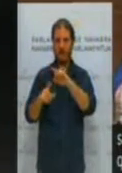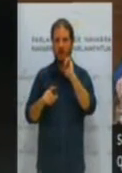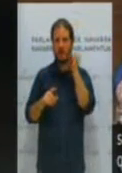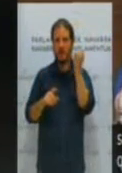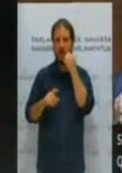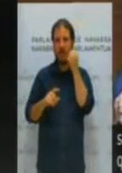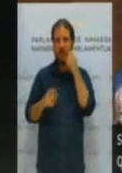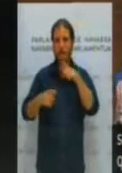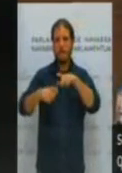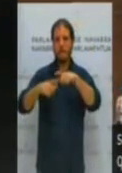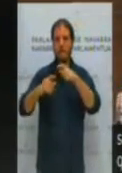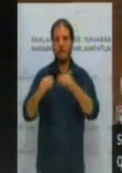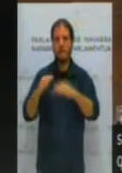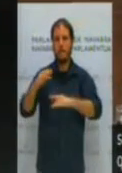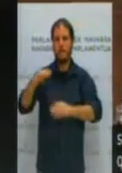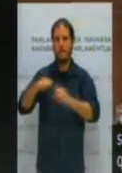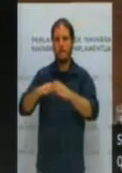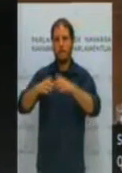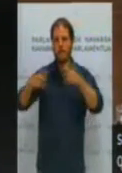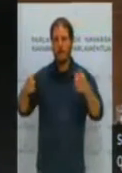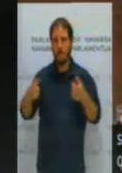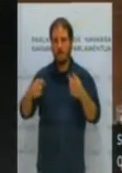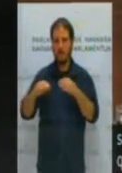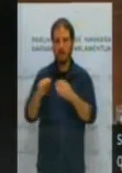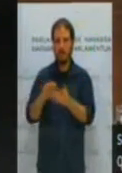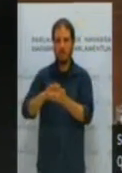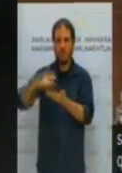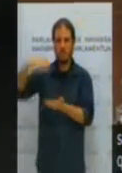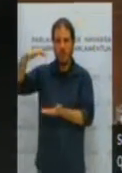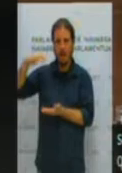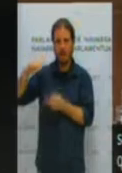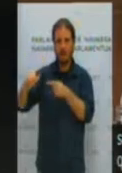Departamento de Educación han aumentado en un